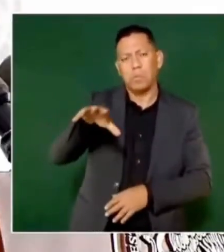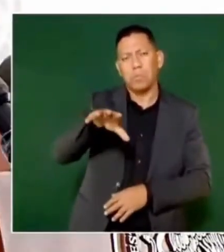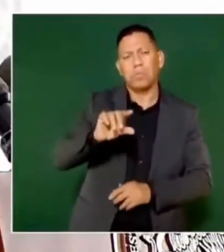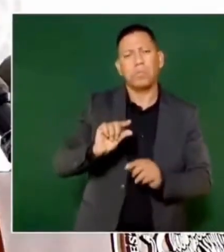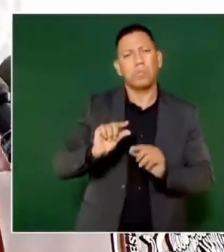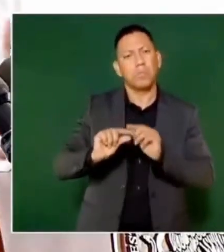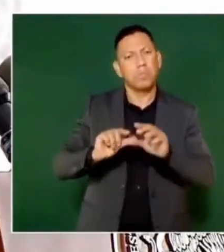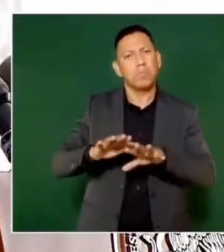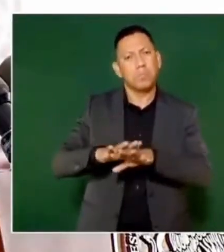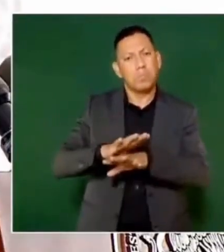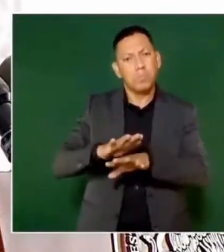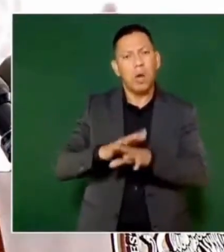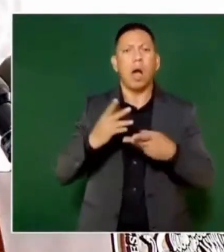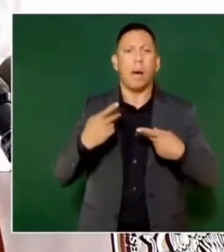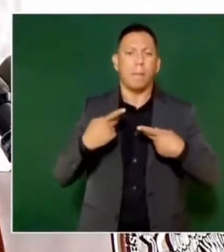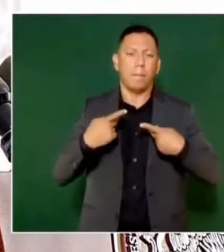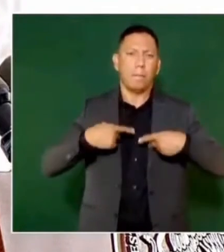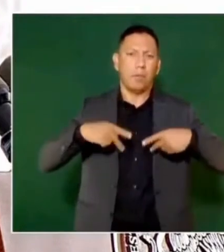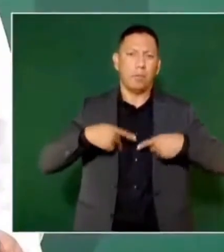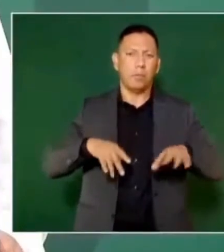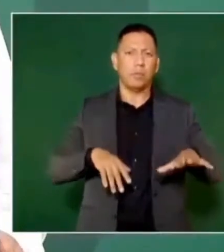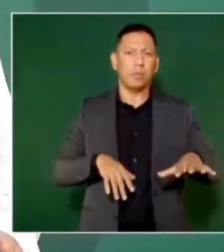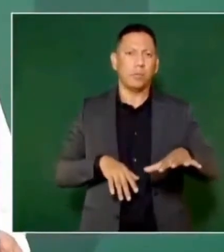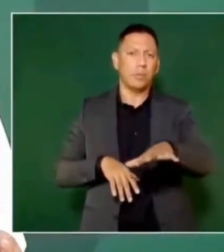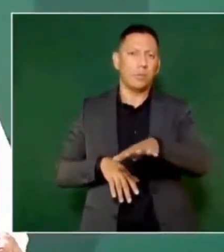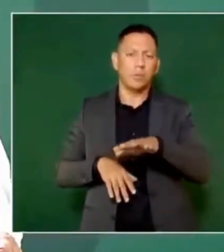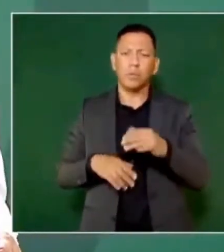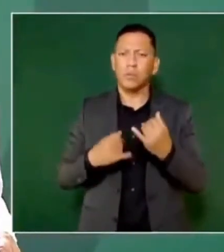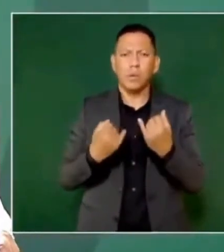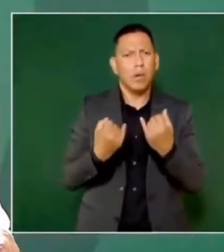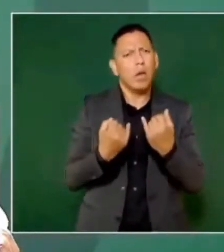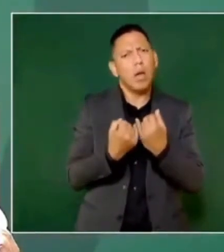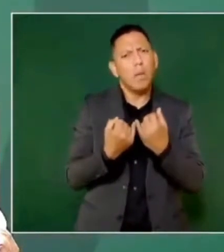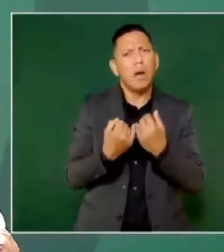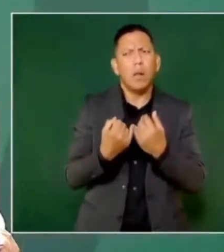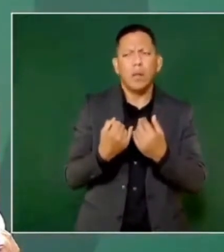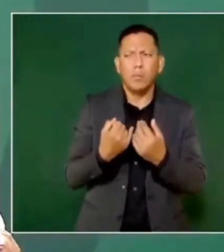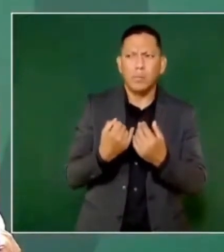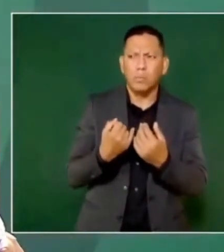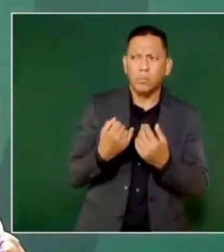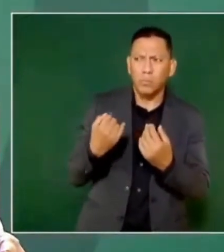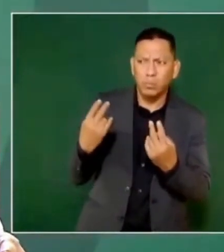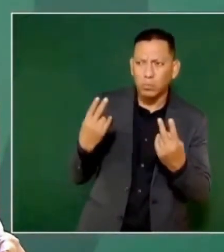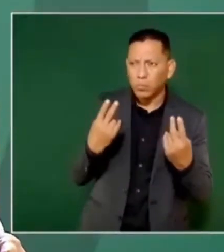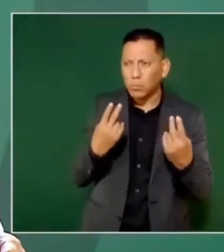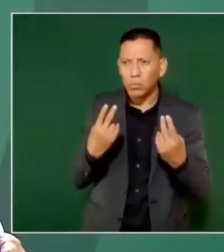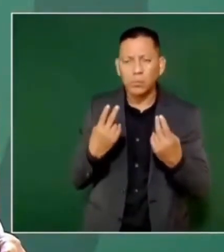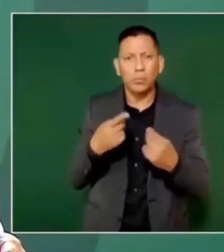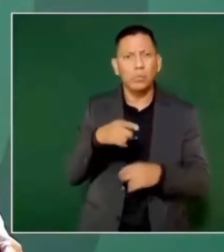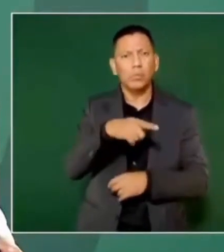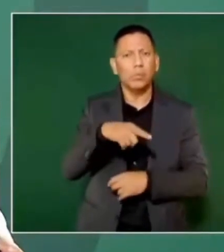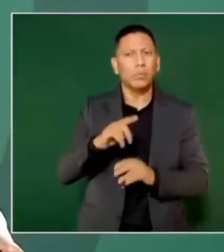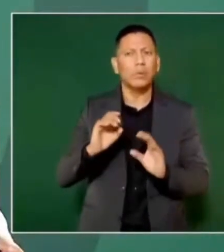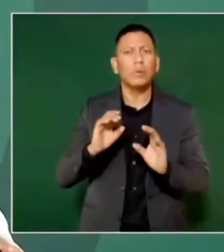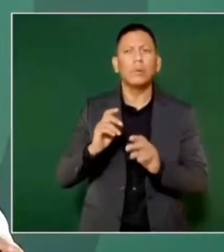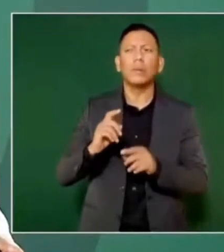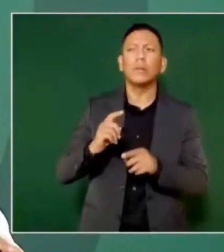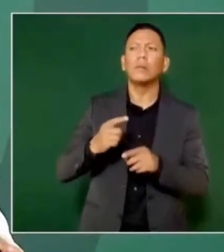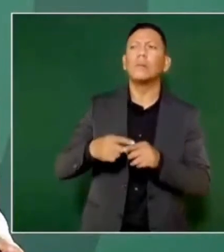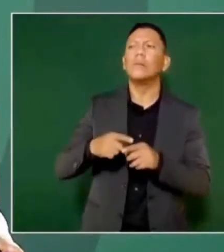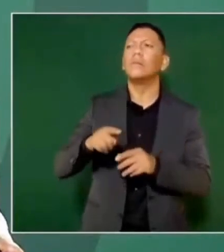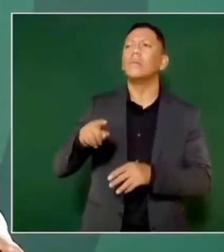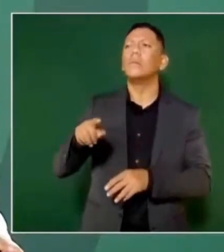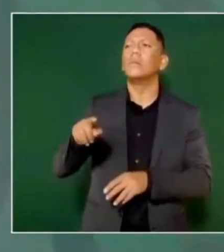La gente va a tener más cuidado en elegirlos.